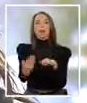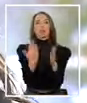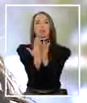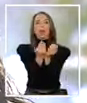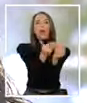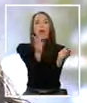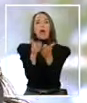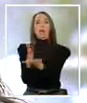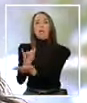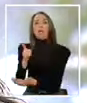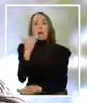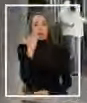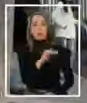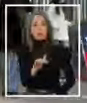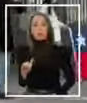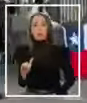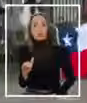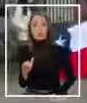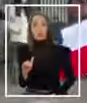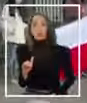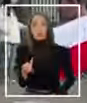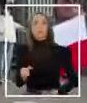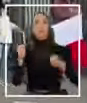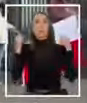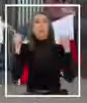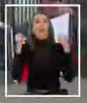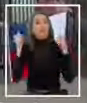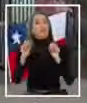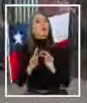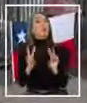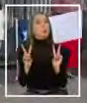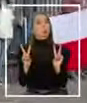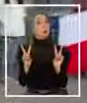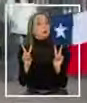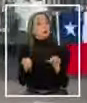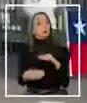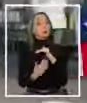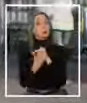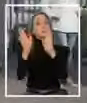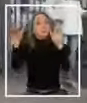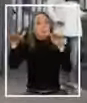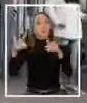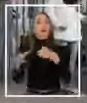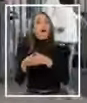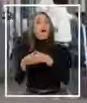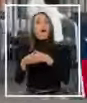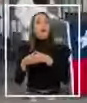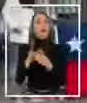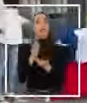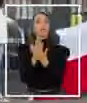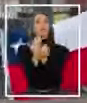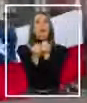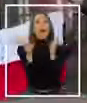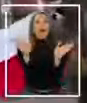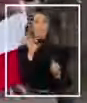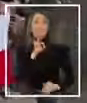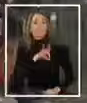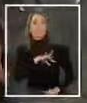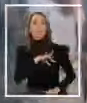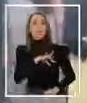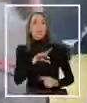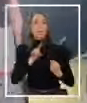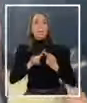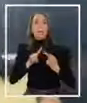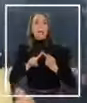los colegios y los jardines infantiles. La manifestación pacífica de esta mañana fue convocada por la agrupación Escuelas Abiertas Chile,